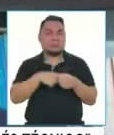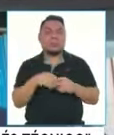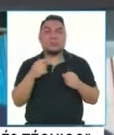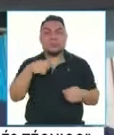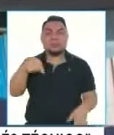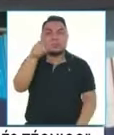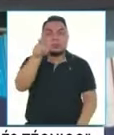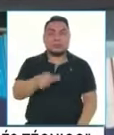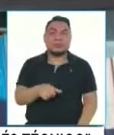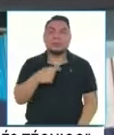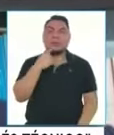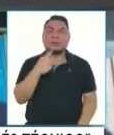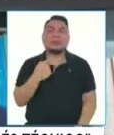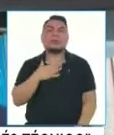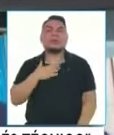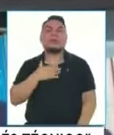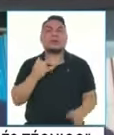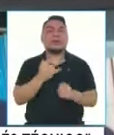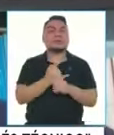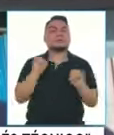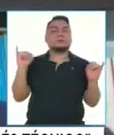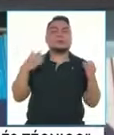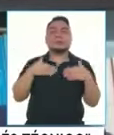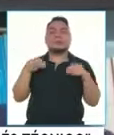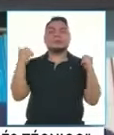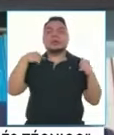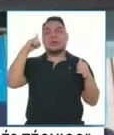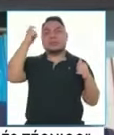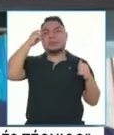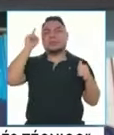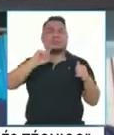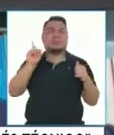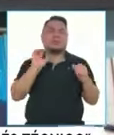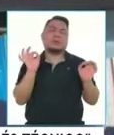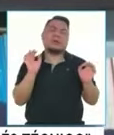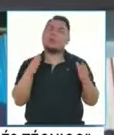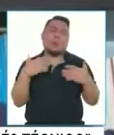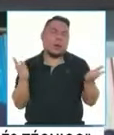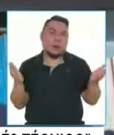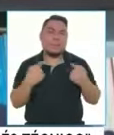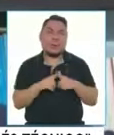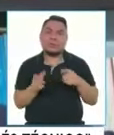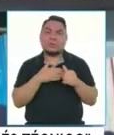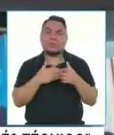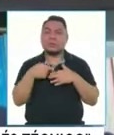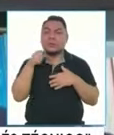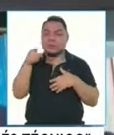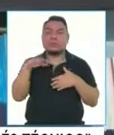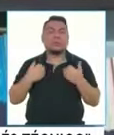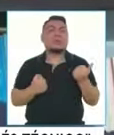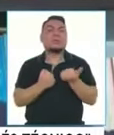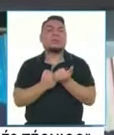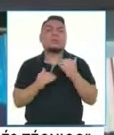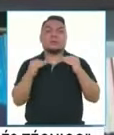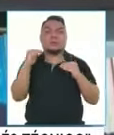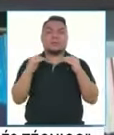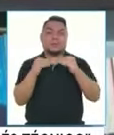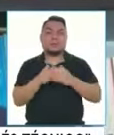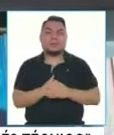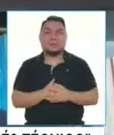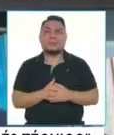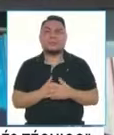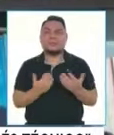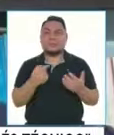apolítico, no hay independientes, claro, en el Tribunal Constitucional menos, con su talante contribuya a lograr un equilibrio. Así ¿A